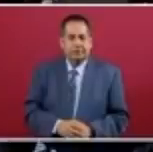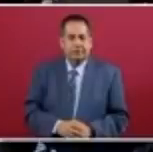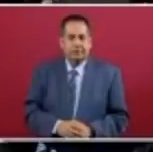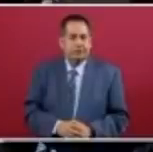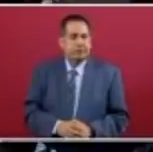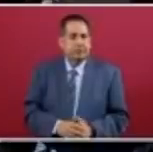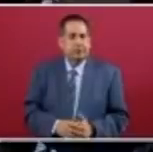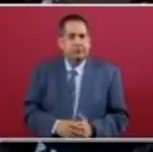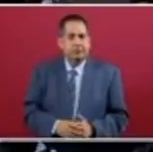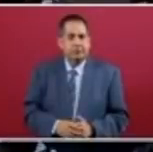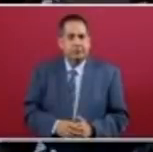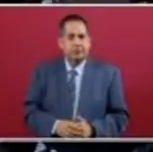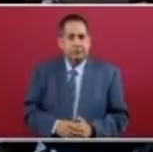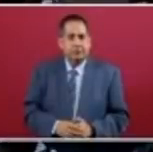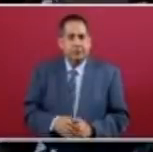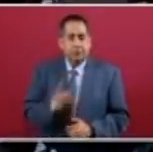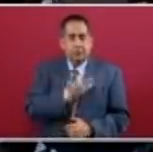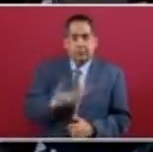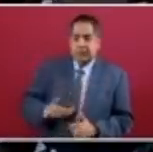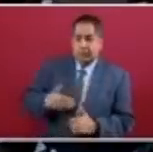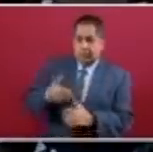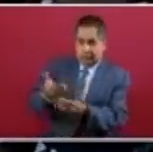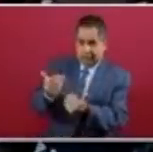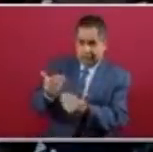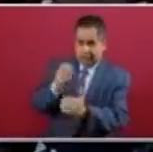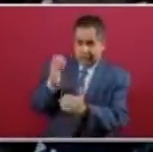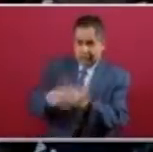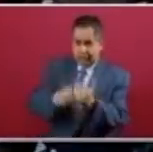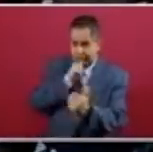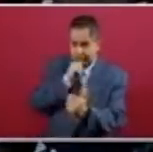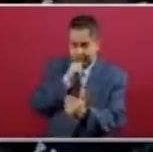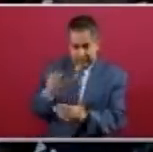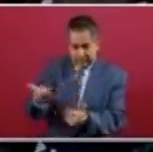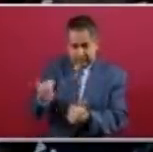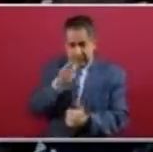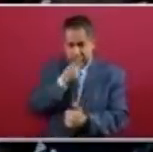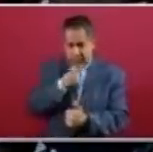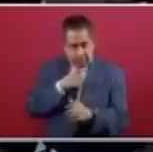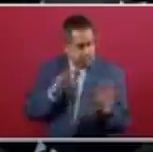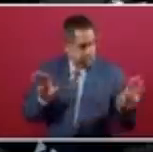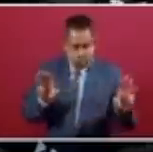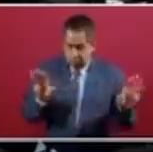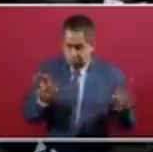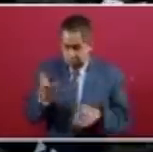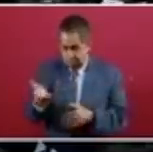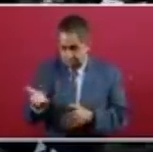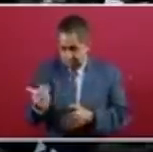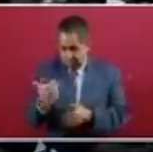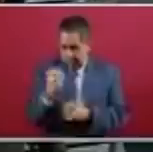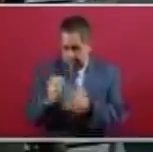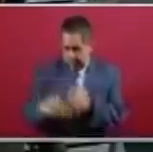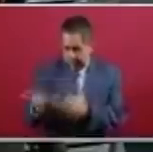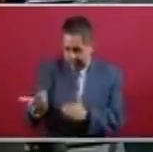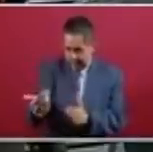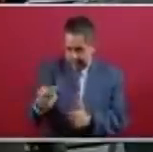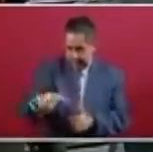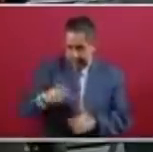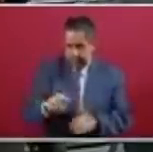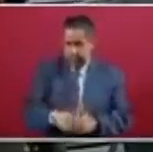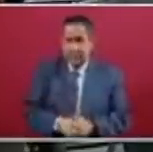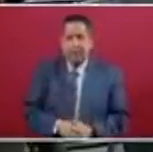¿Quién? ¿No terminaste? No, eso no se puede hacer. Termina.